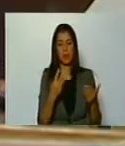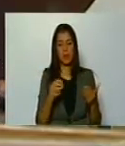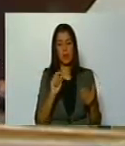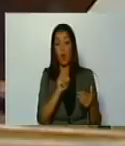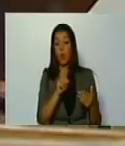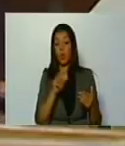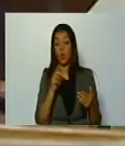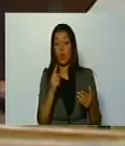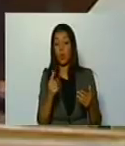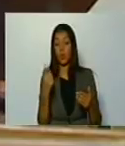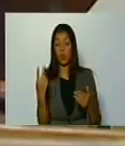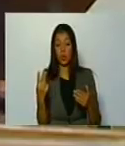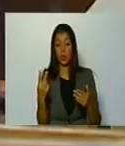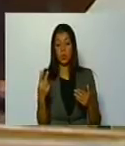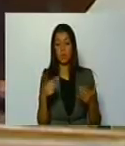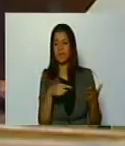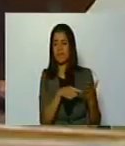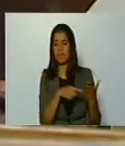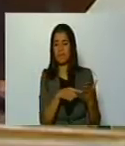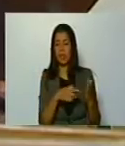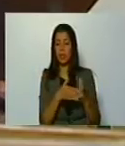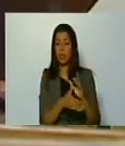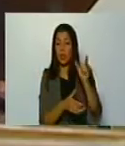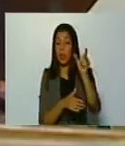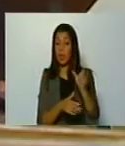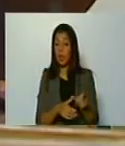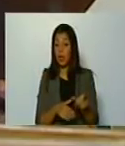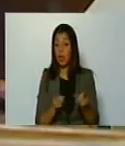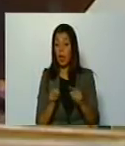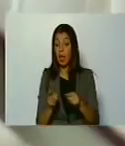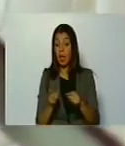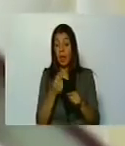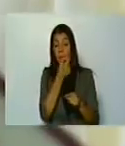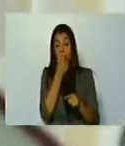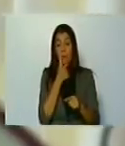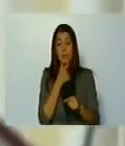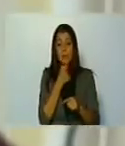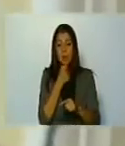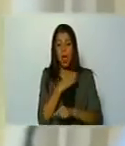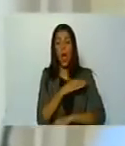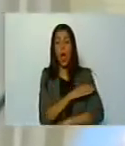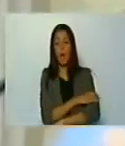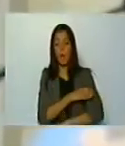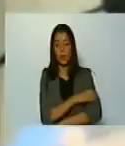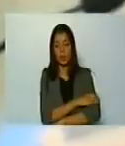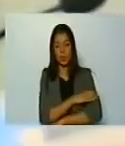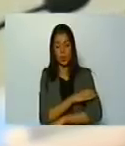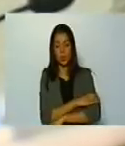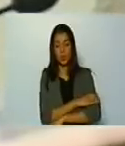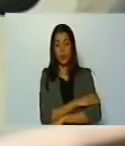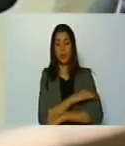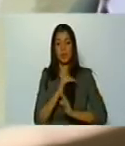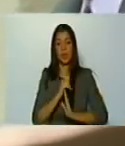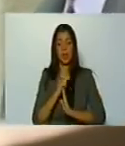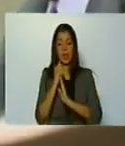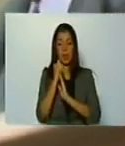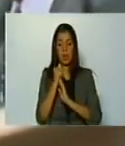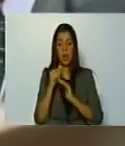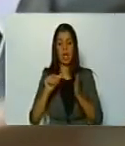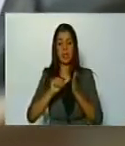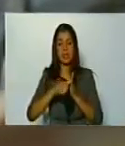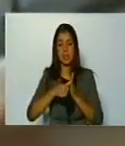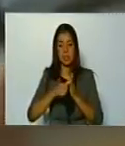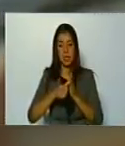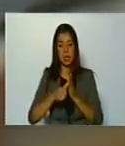000112, referida al ciudadano Freddy Alejandro Guevara Cortés, titular de la cédula